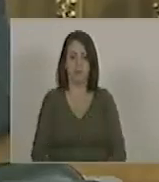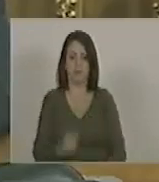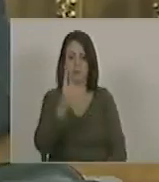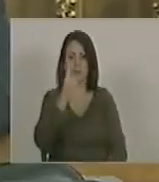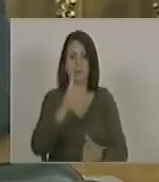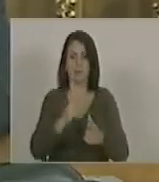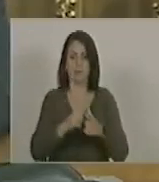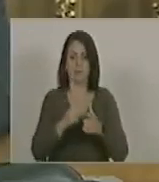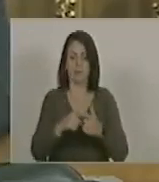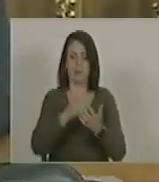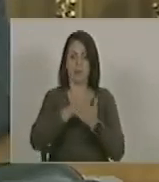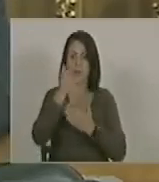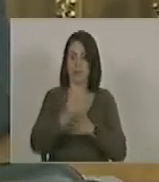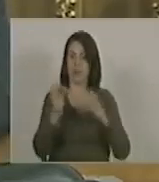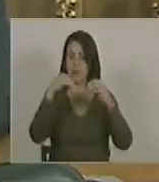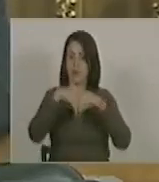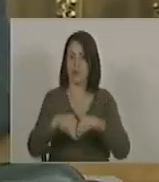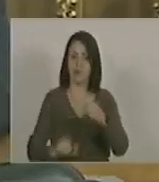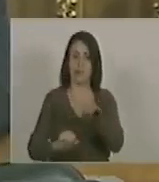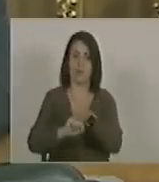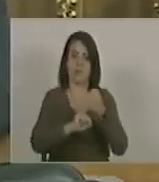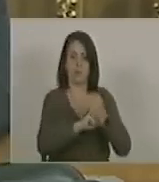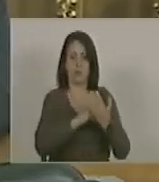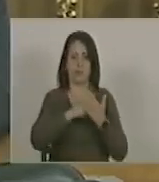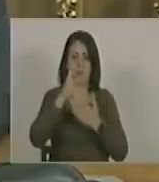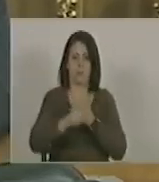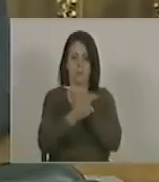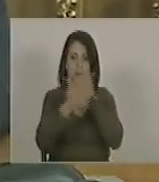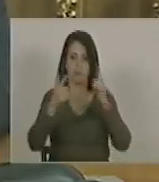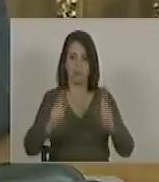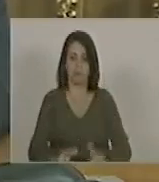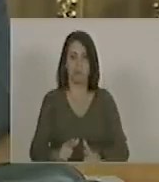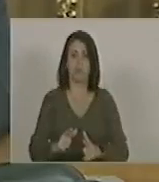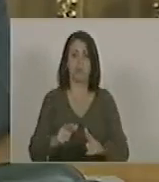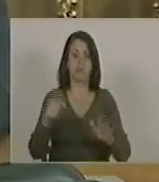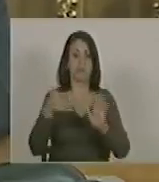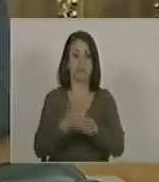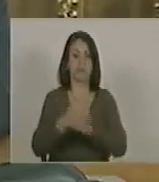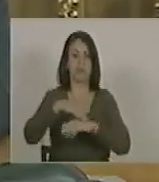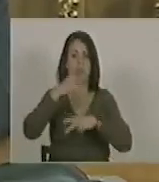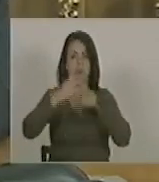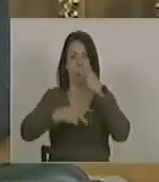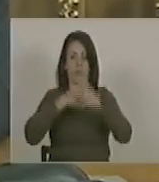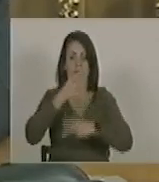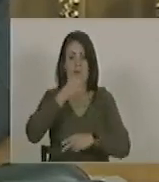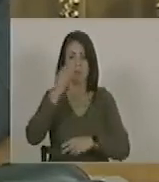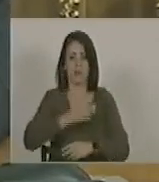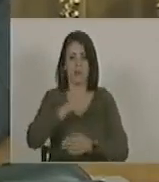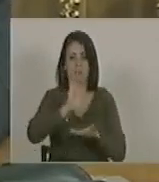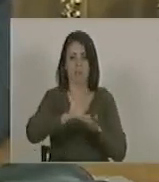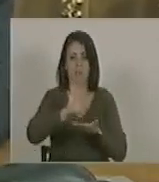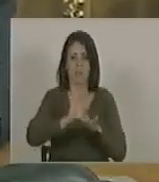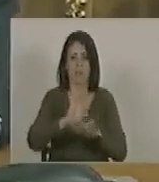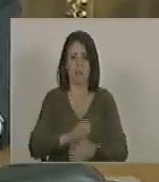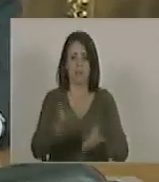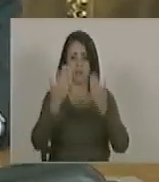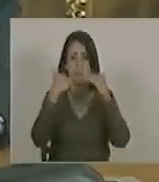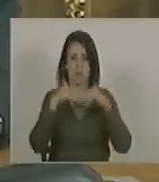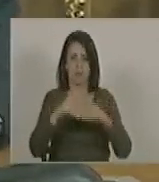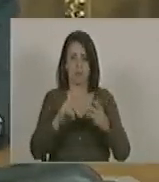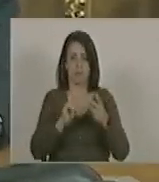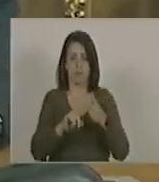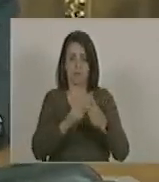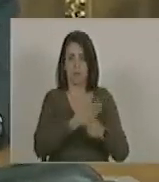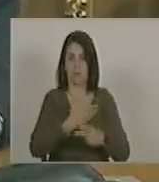Primero, proyecto de acuerdo en respaldo a la operación de liberación Cacique Guaycaipuro como política de seguridad ciudadana.